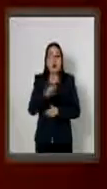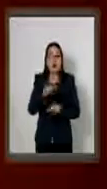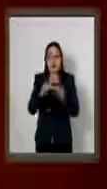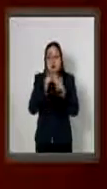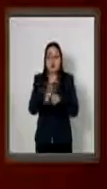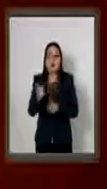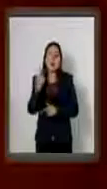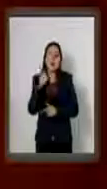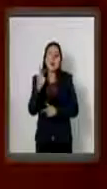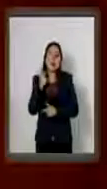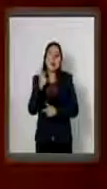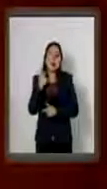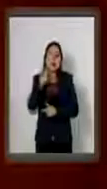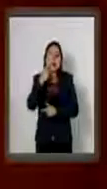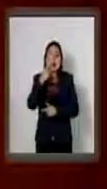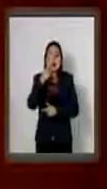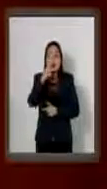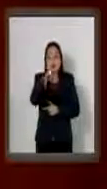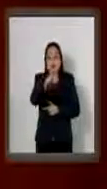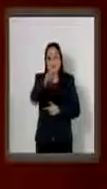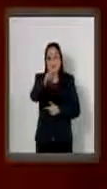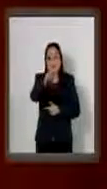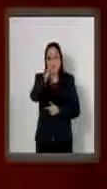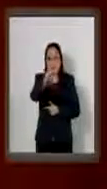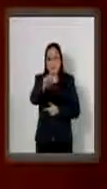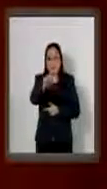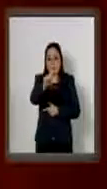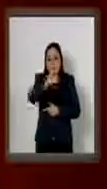del Grupo Parlamentario del Partido